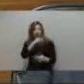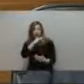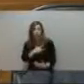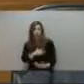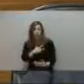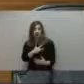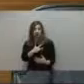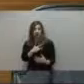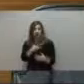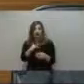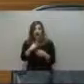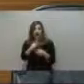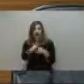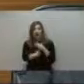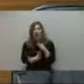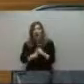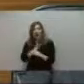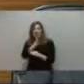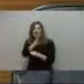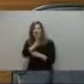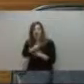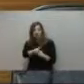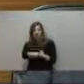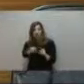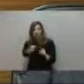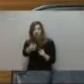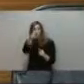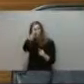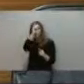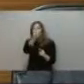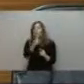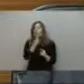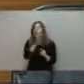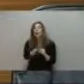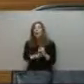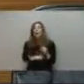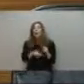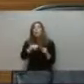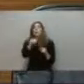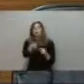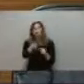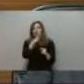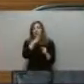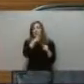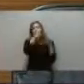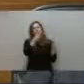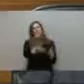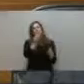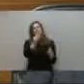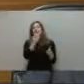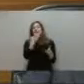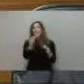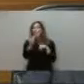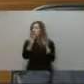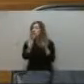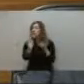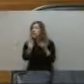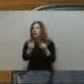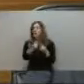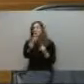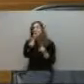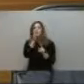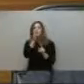la próxima legislatura ni se sabe, digo próxima porque ustedes prometen actuaciones solo cuando haya elecciones, como el pasado